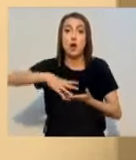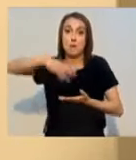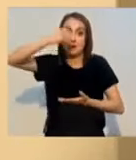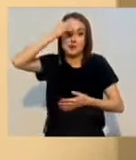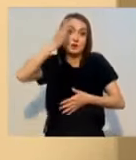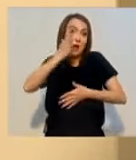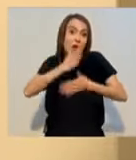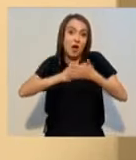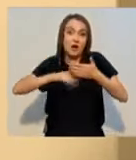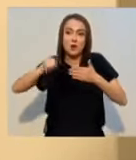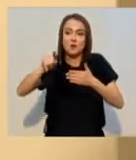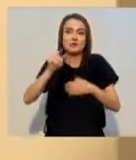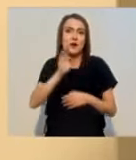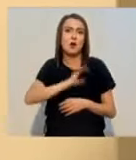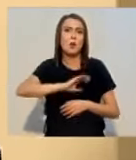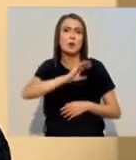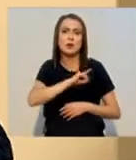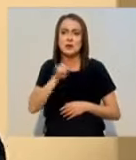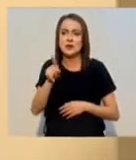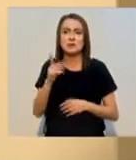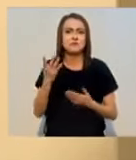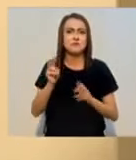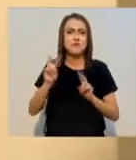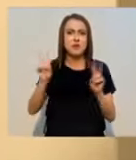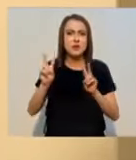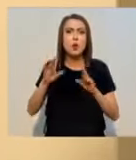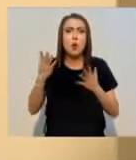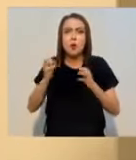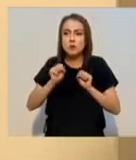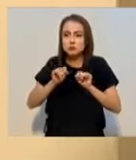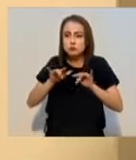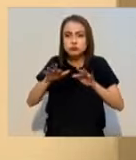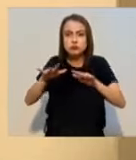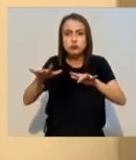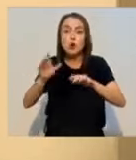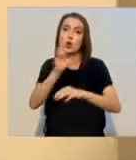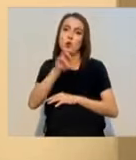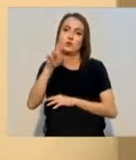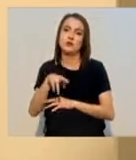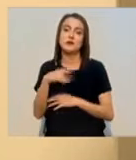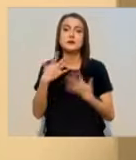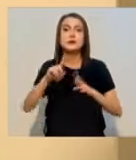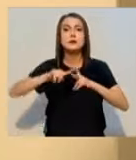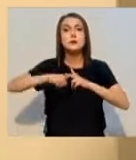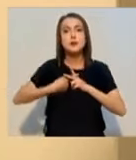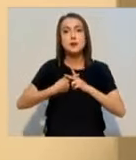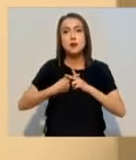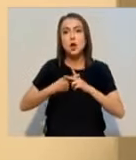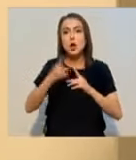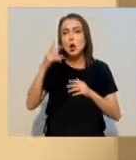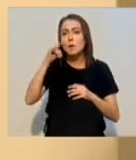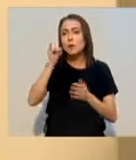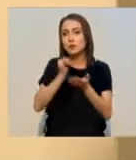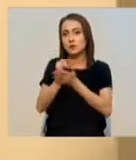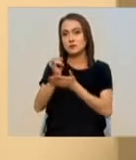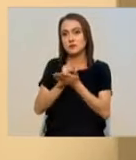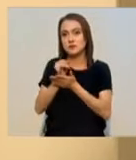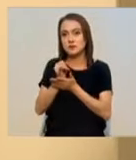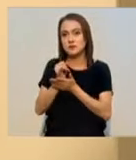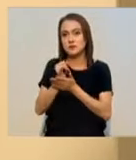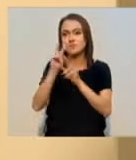aprendemos algo de este virus, de cómo contagia. En Costa Rica está por iniciar un estudio, una